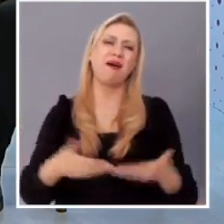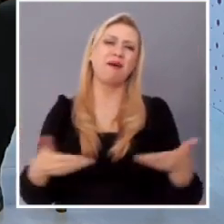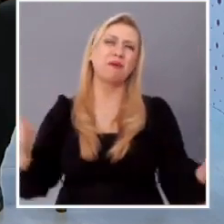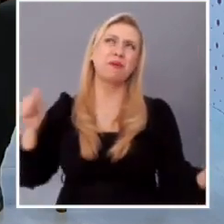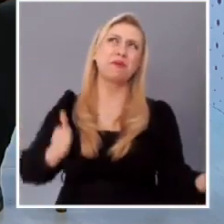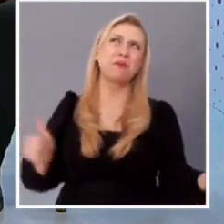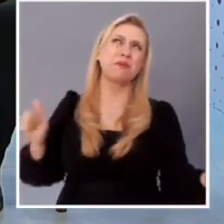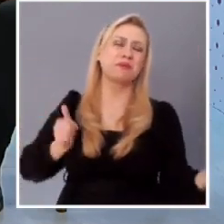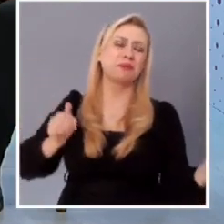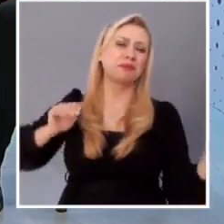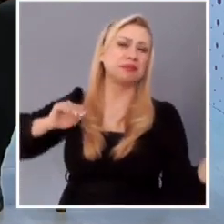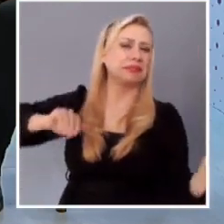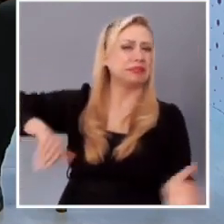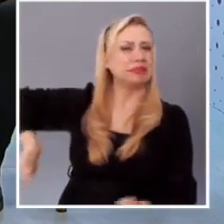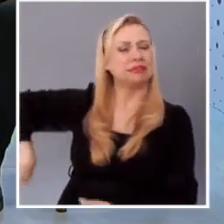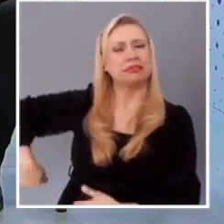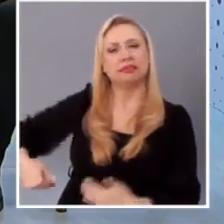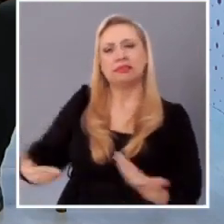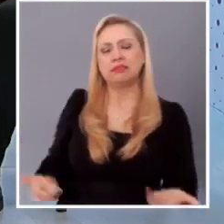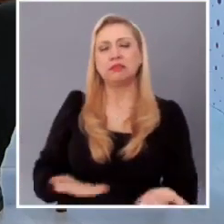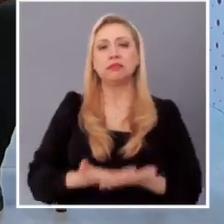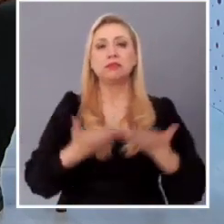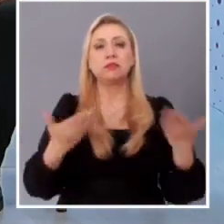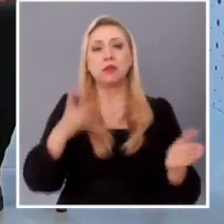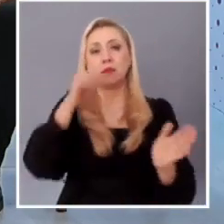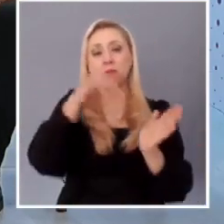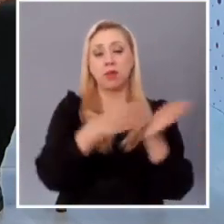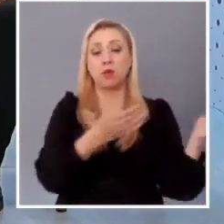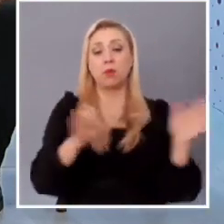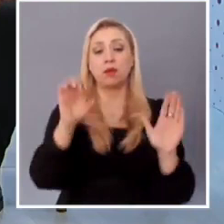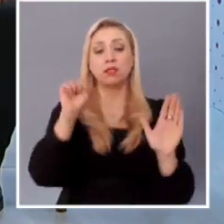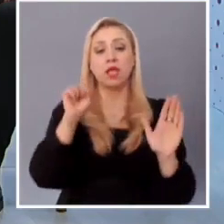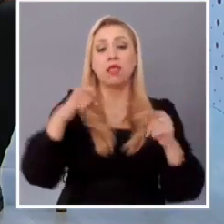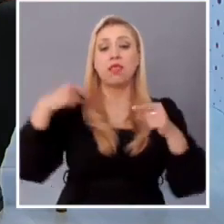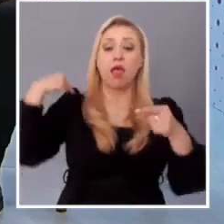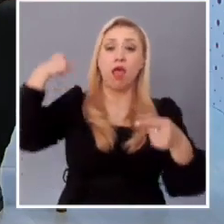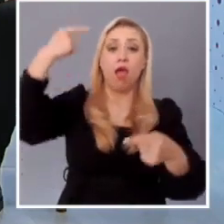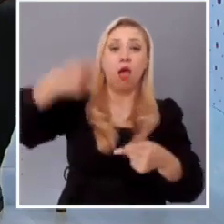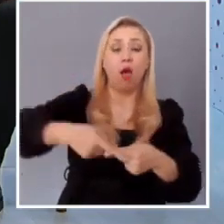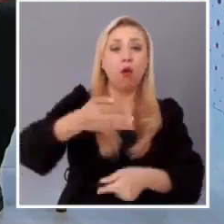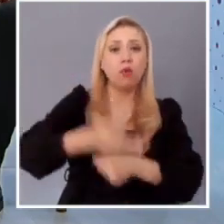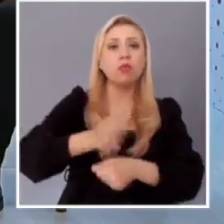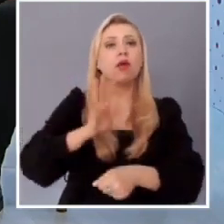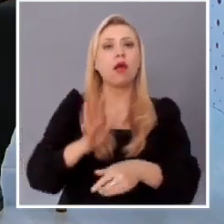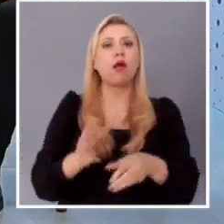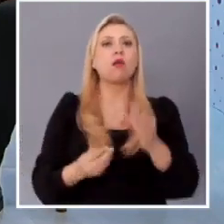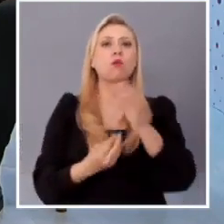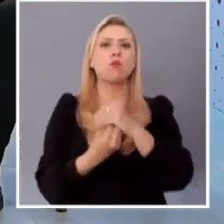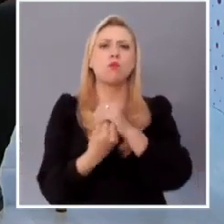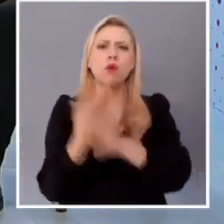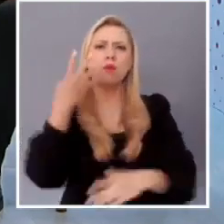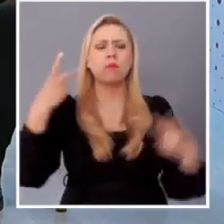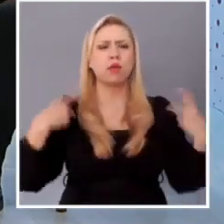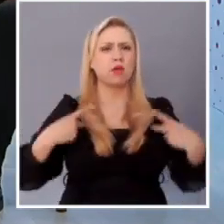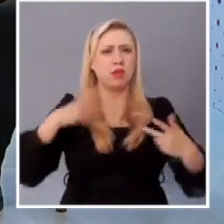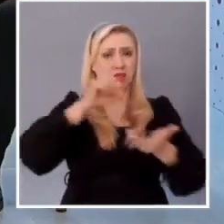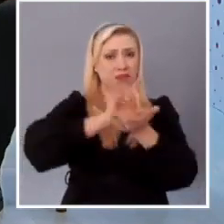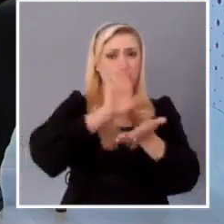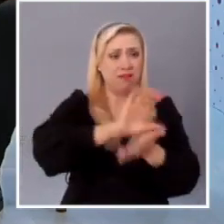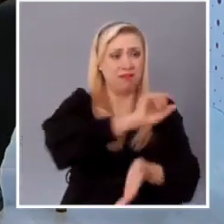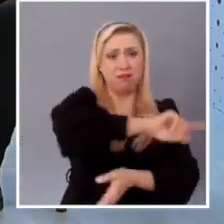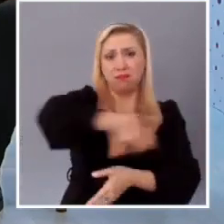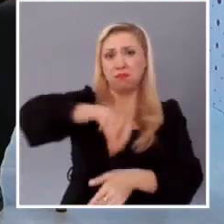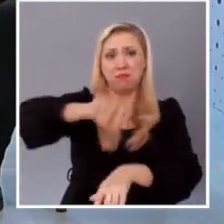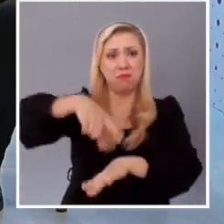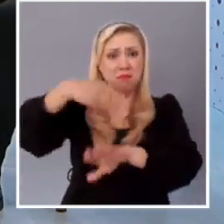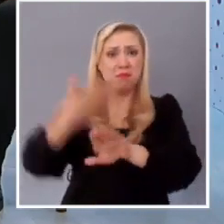no sé, desde los años 60 para acá más o menos, han existido varios movimientos de personas con discapacidad luchando por su derecho a